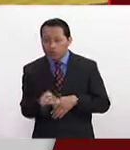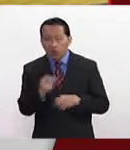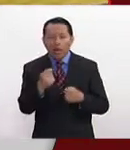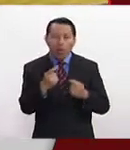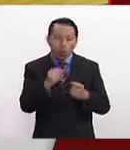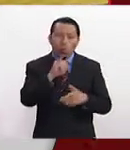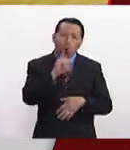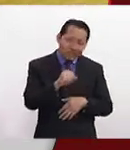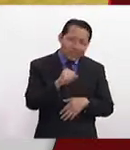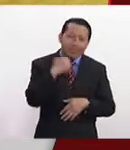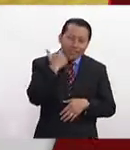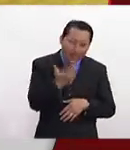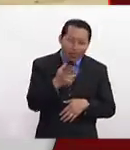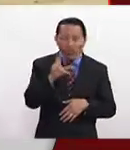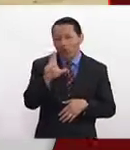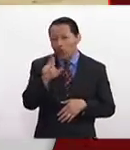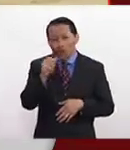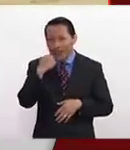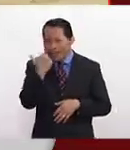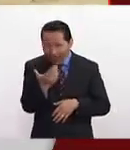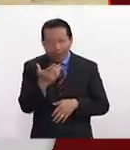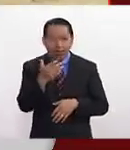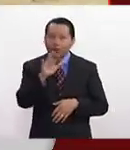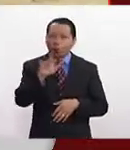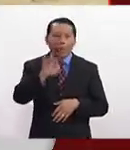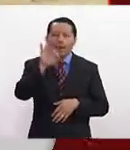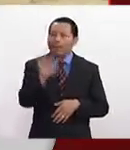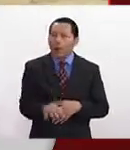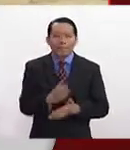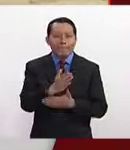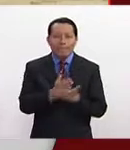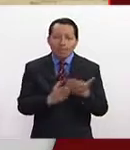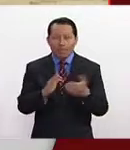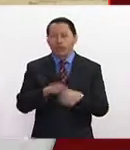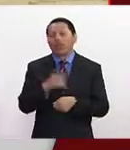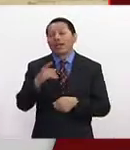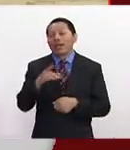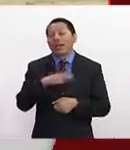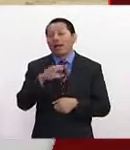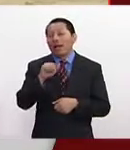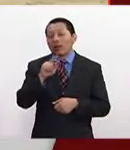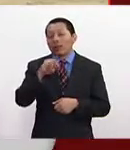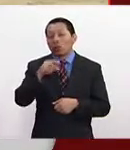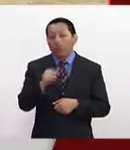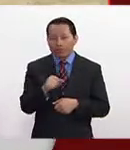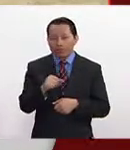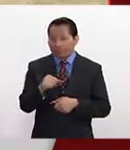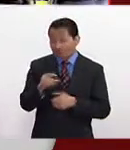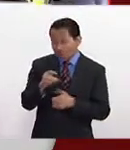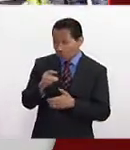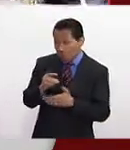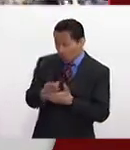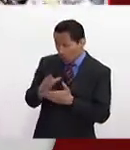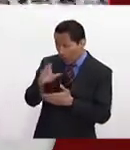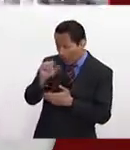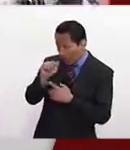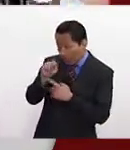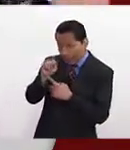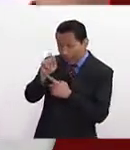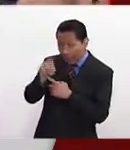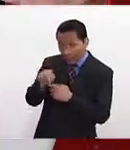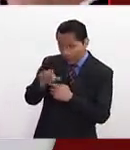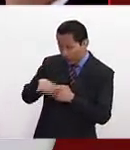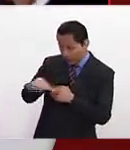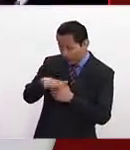en contra, ¿no? de que Cataluña se independice. Hablando de puros catalanes. Sí, de puros catalanes. Y a diferencia